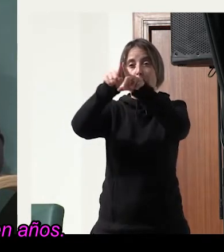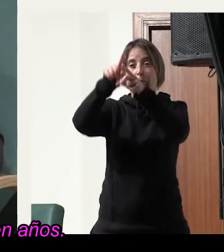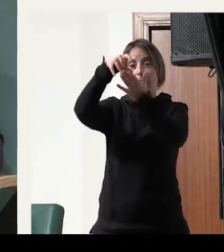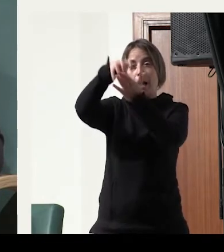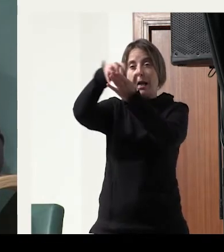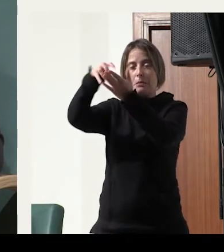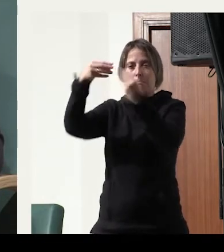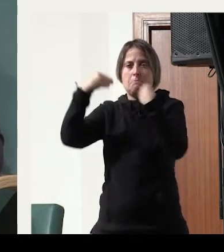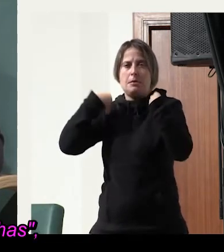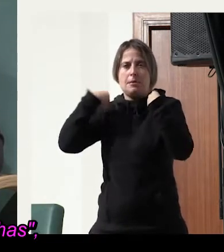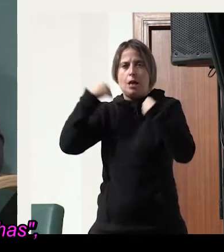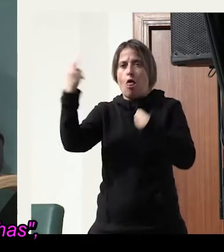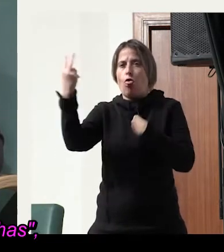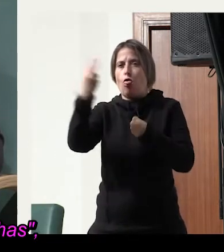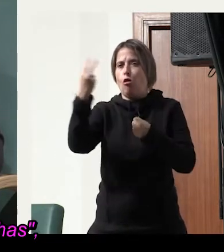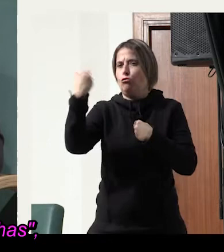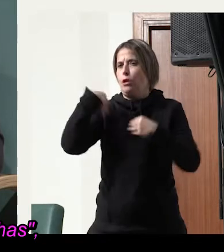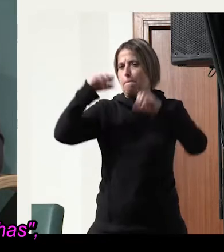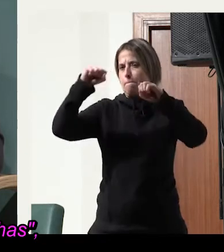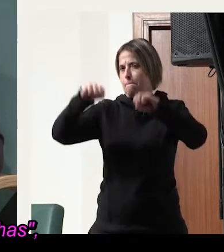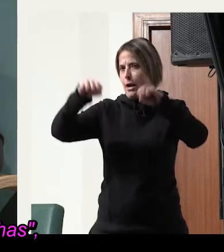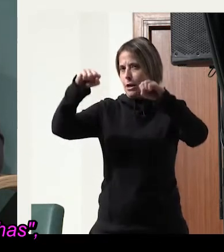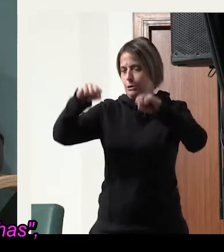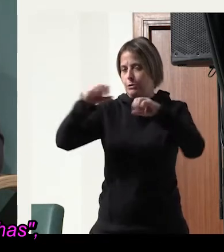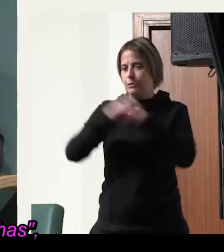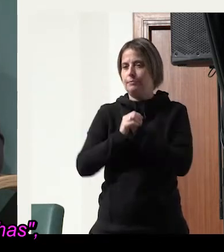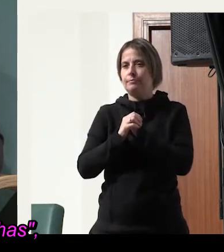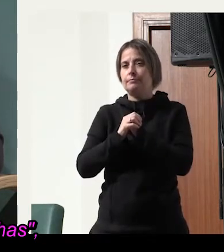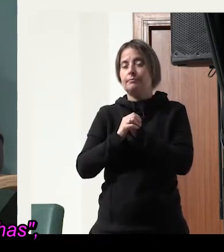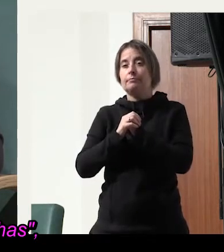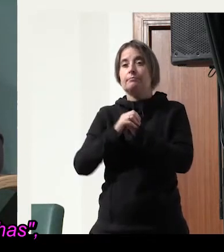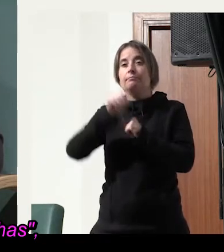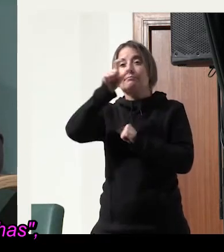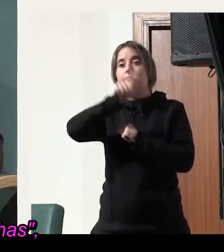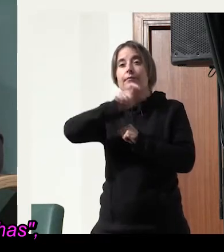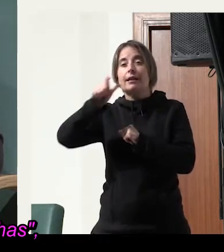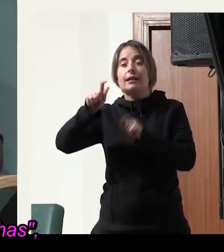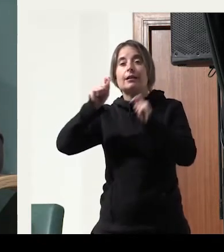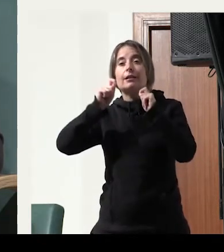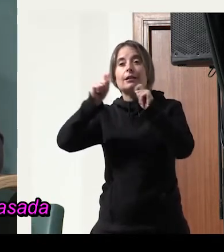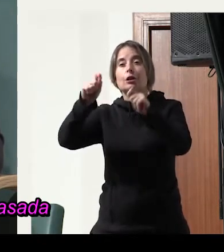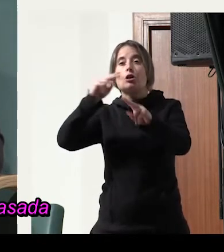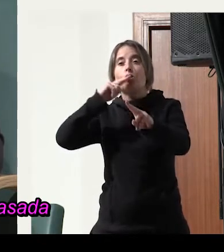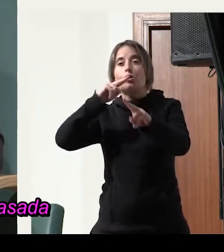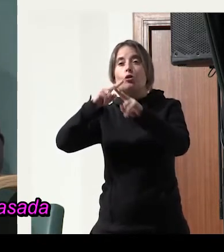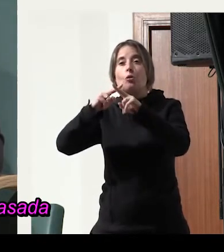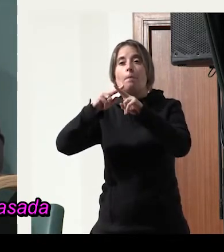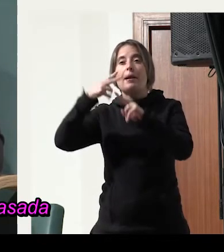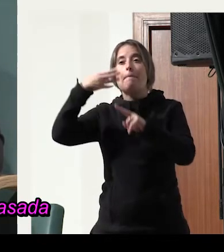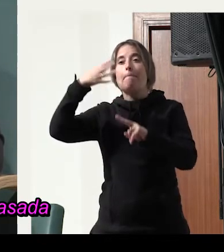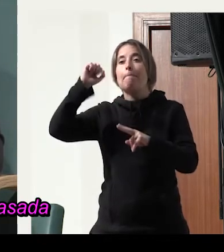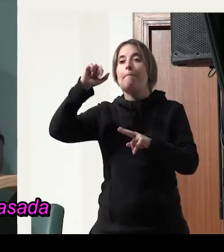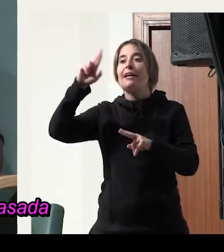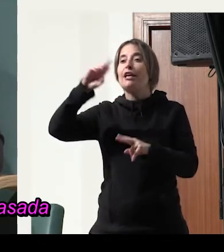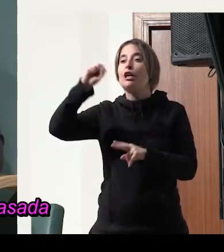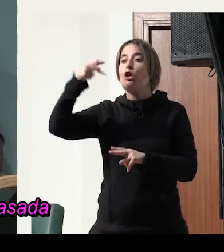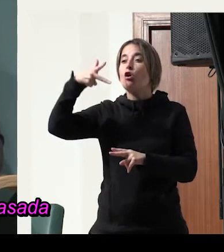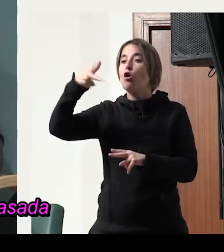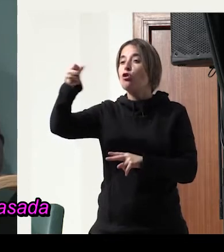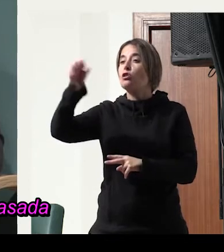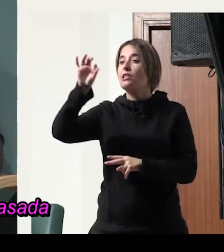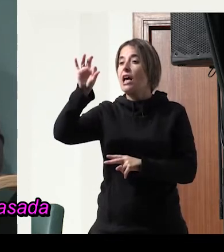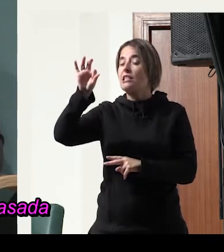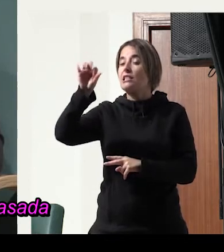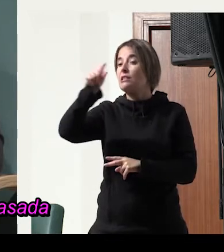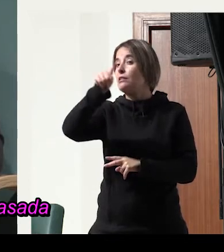años. La gente las llamaba las birrochas, dando a entender que no estar